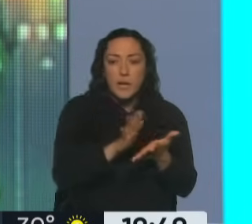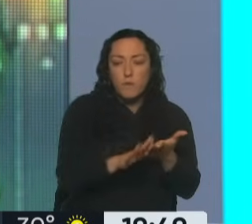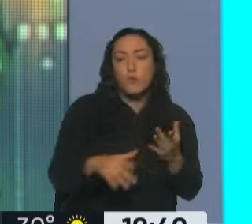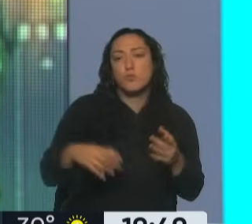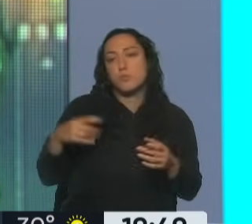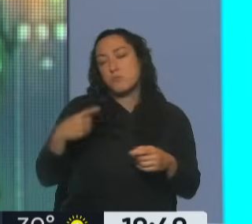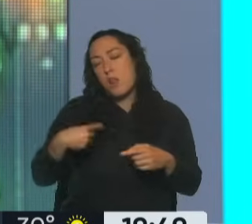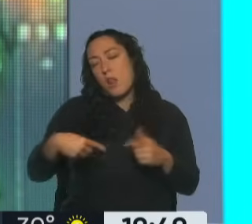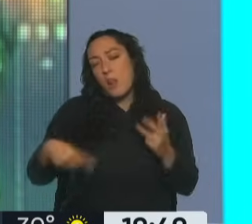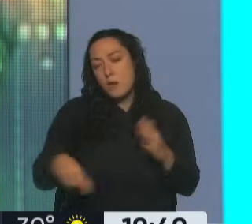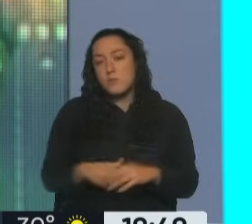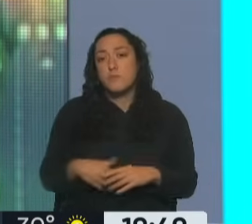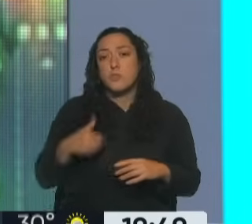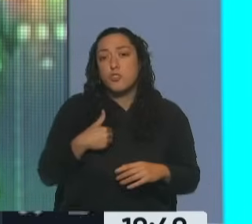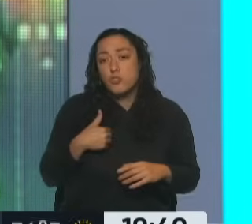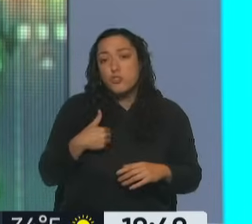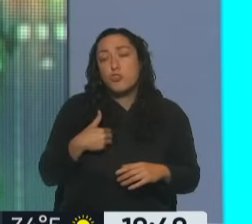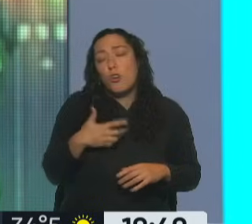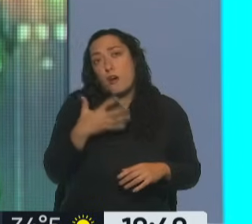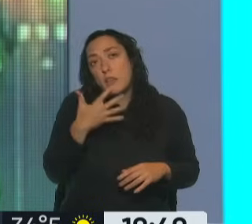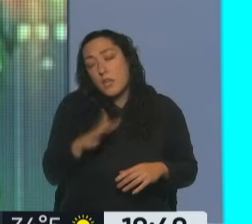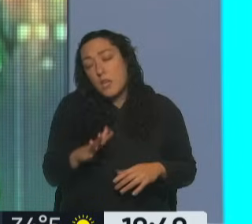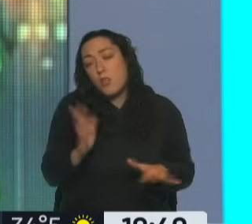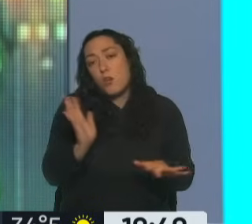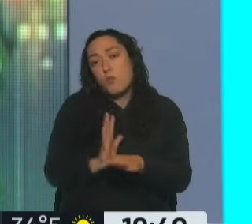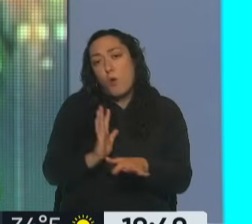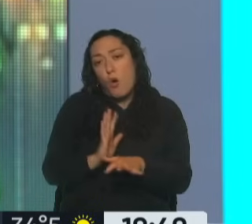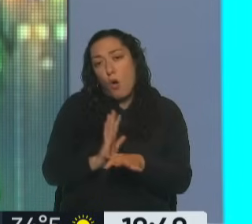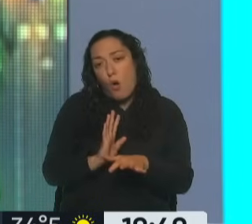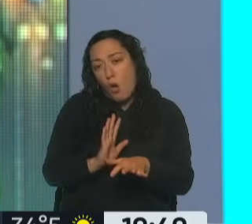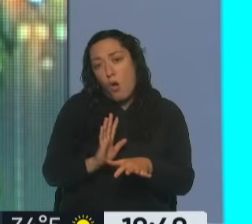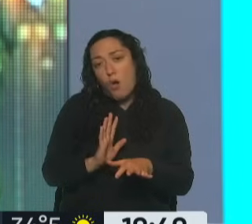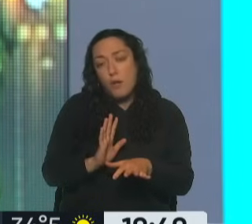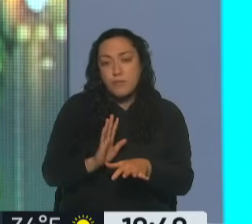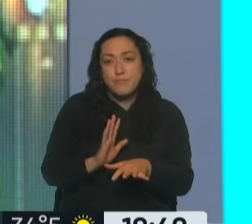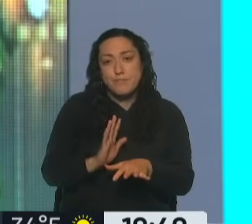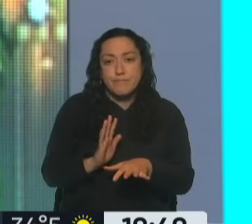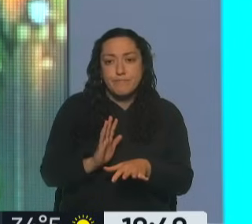etcétera, etcétera. Yo lo interpreté como un